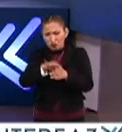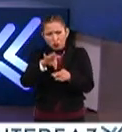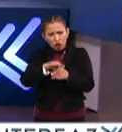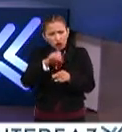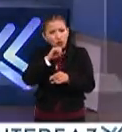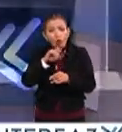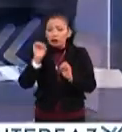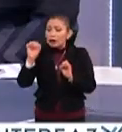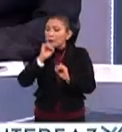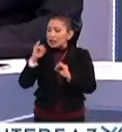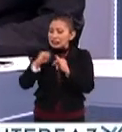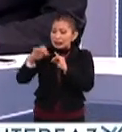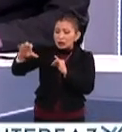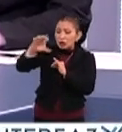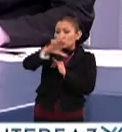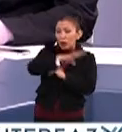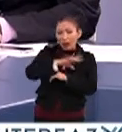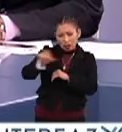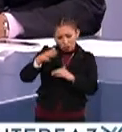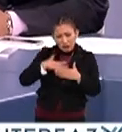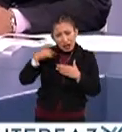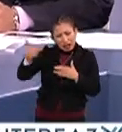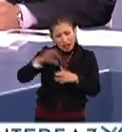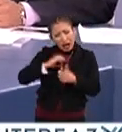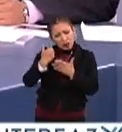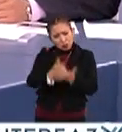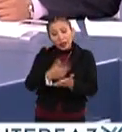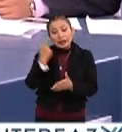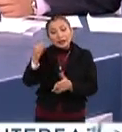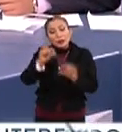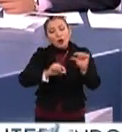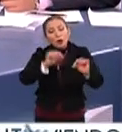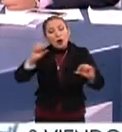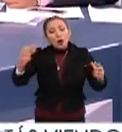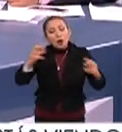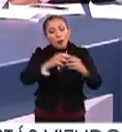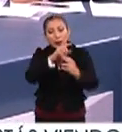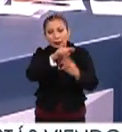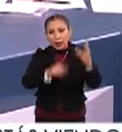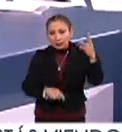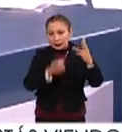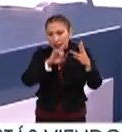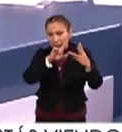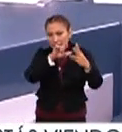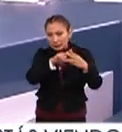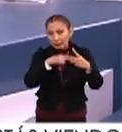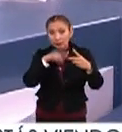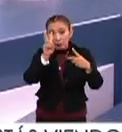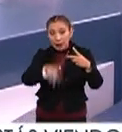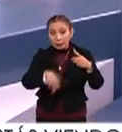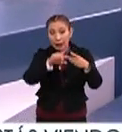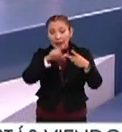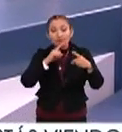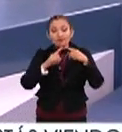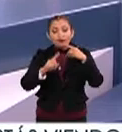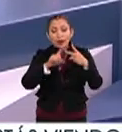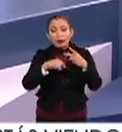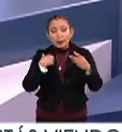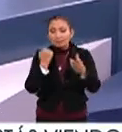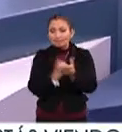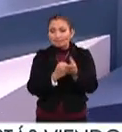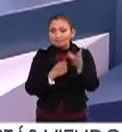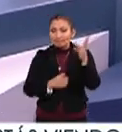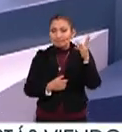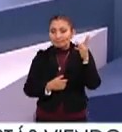sino me refiero a las instituciones en lo general, y generar este tejido social a través de 3 ejes transversales que son verdad, diálogo y